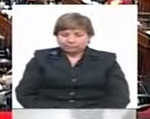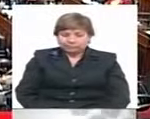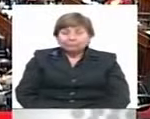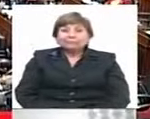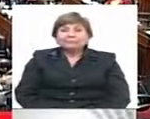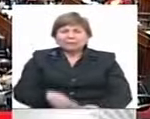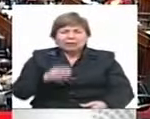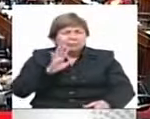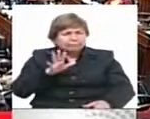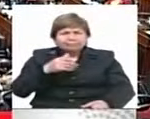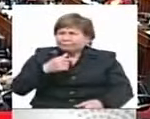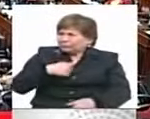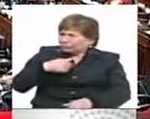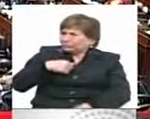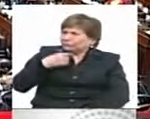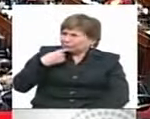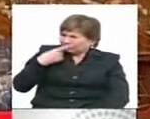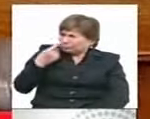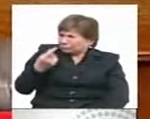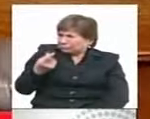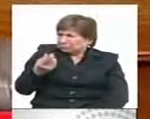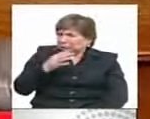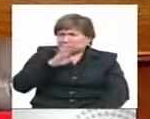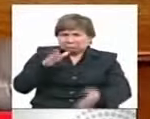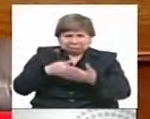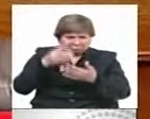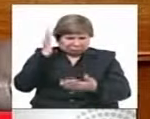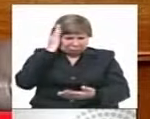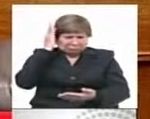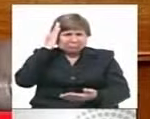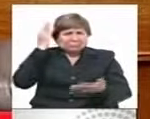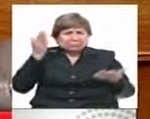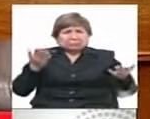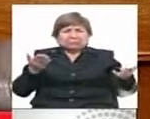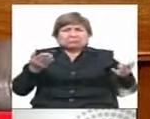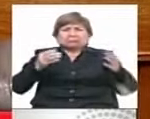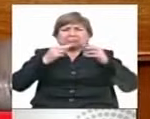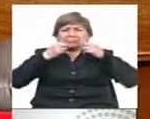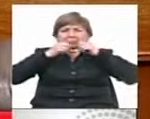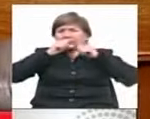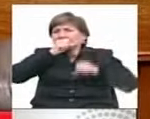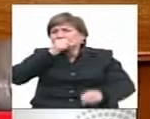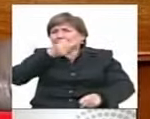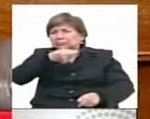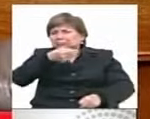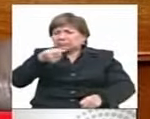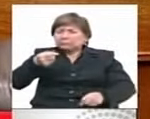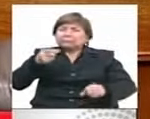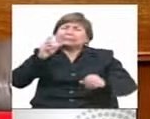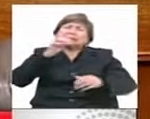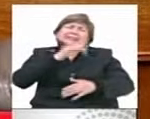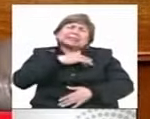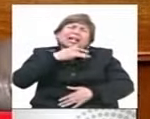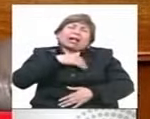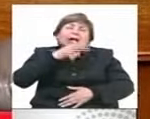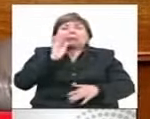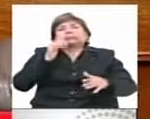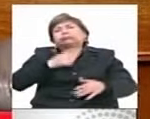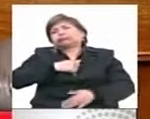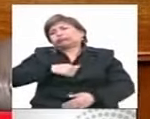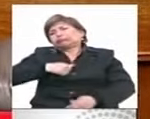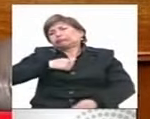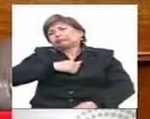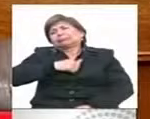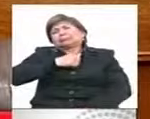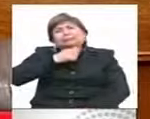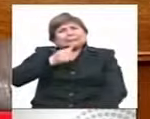Estoy haciendo referencia de lo que todos conocemos por intermedio de medios de comunicación. Si se sienten aludidos, ¡qué lamentable por ellos!